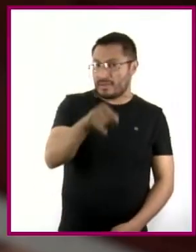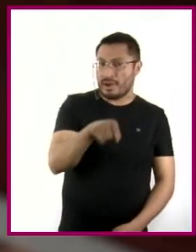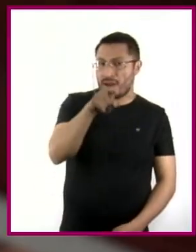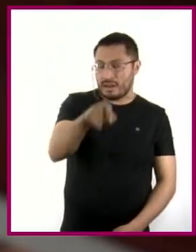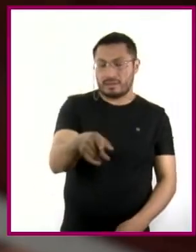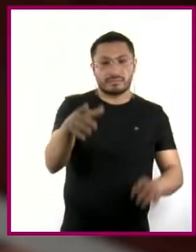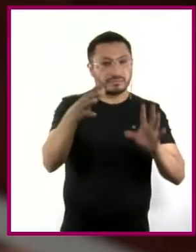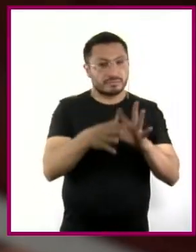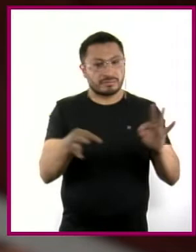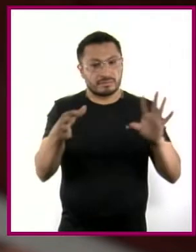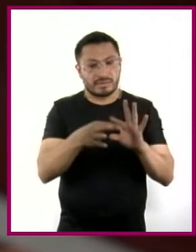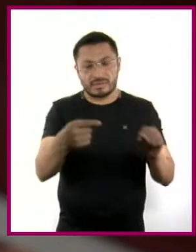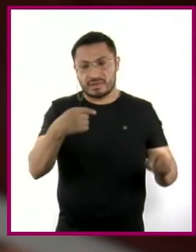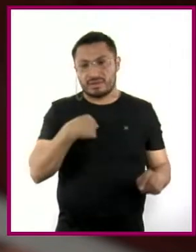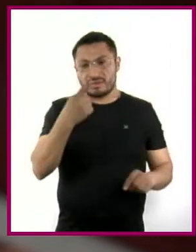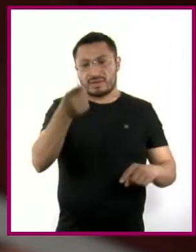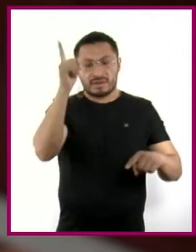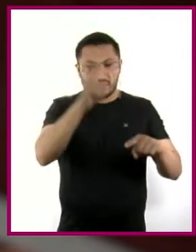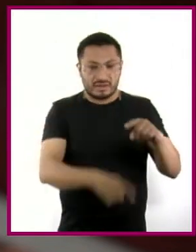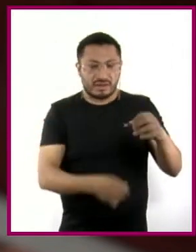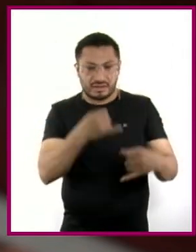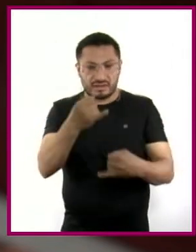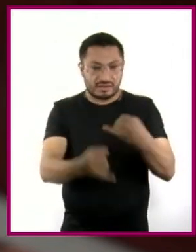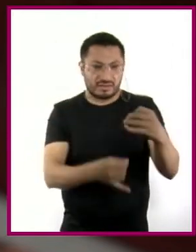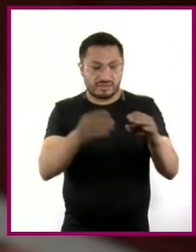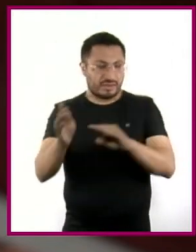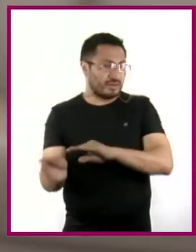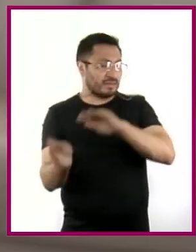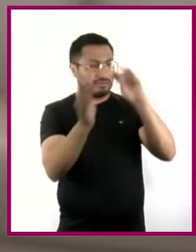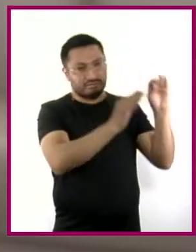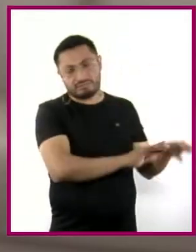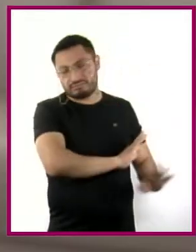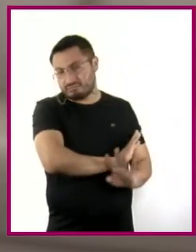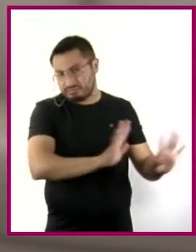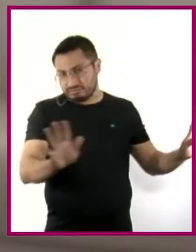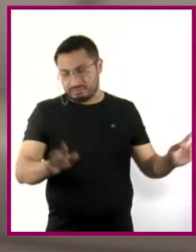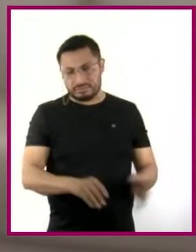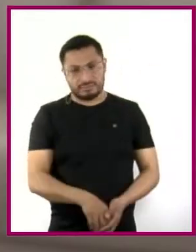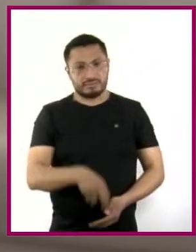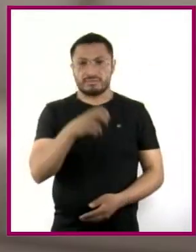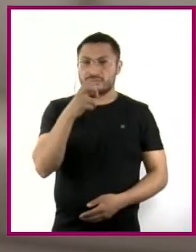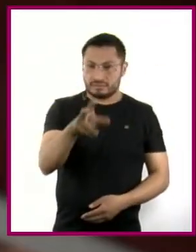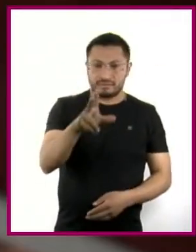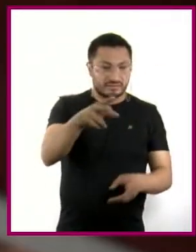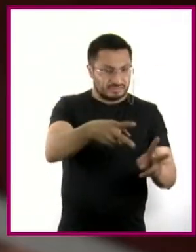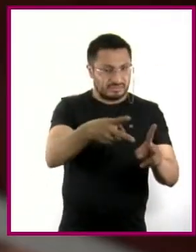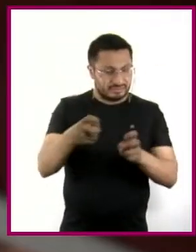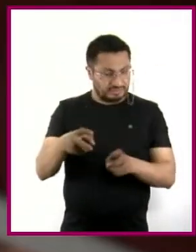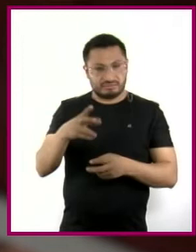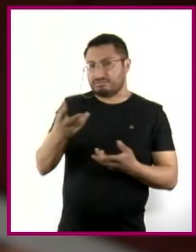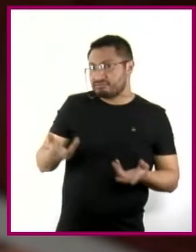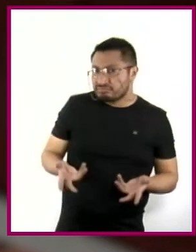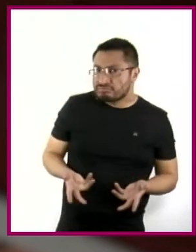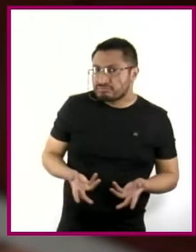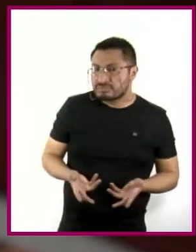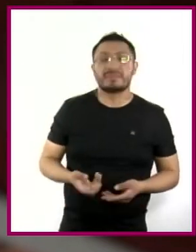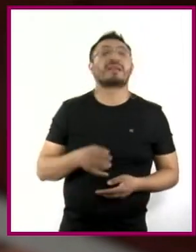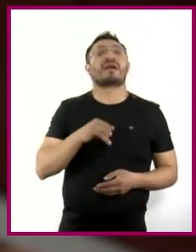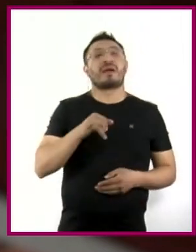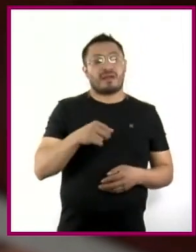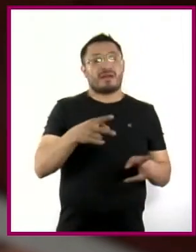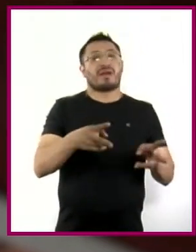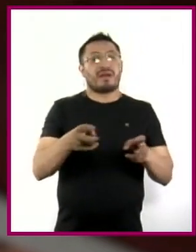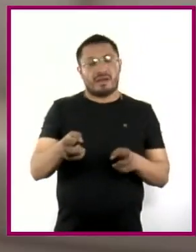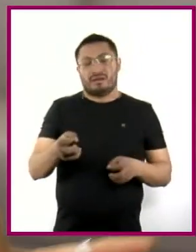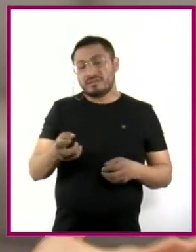pones, yo te quitaría la consola y la pondría fuera de tu alcance. ¿Y eso no sería robar? Pues sí,